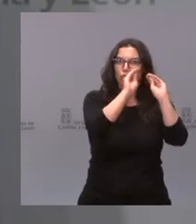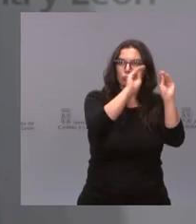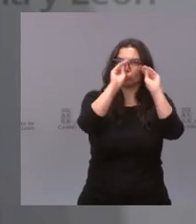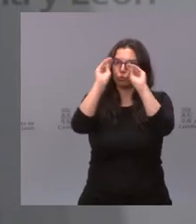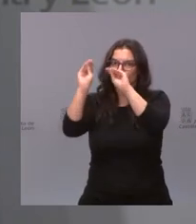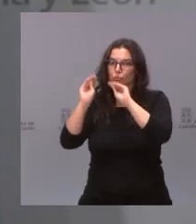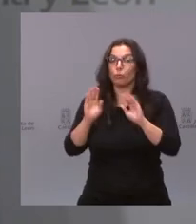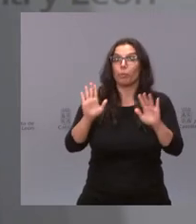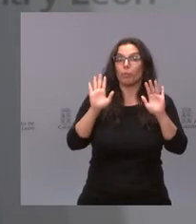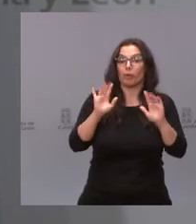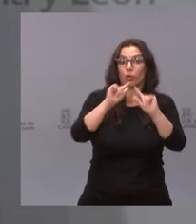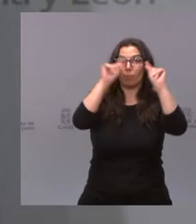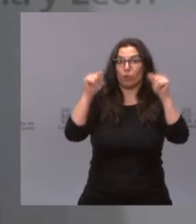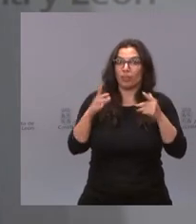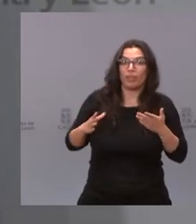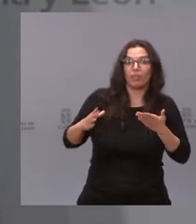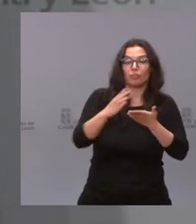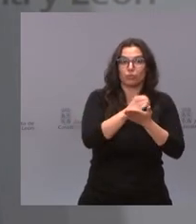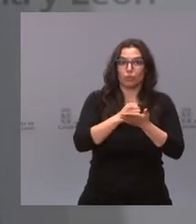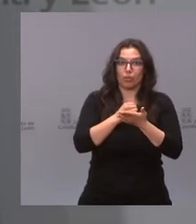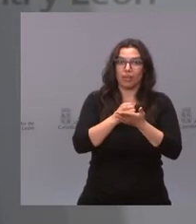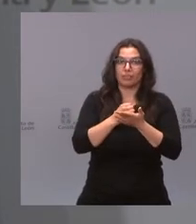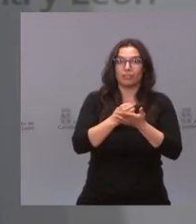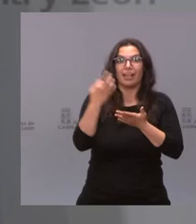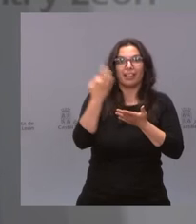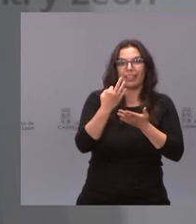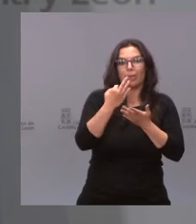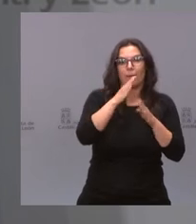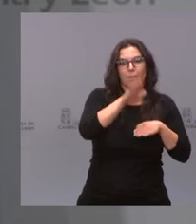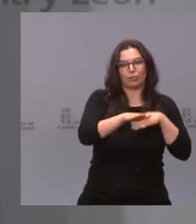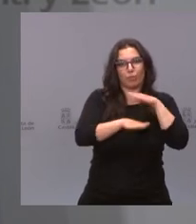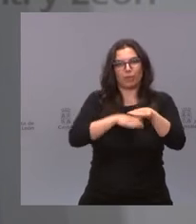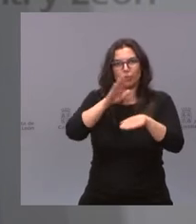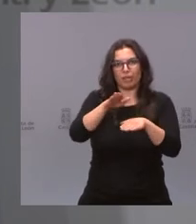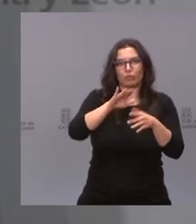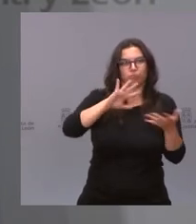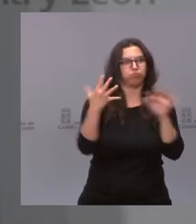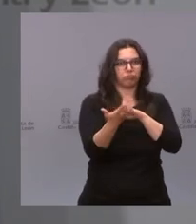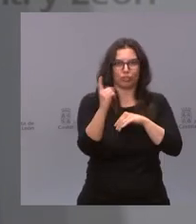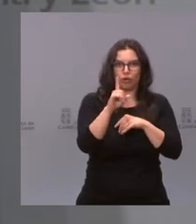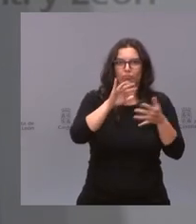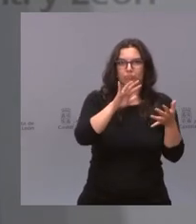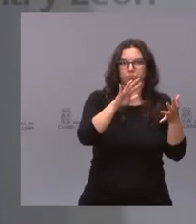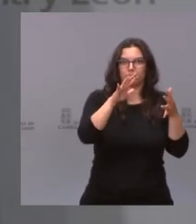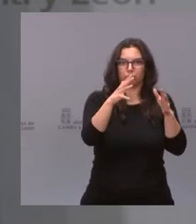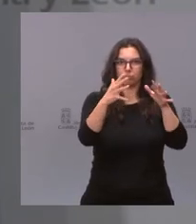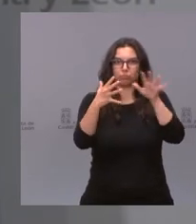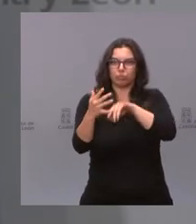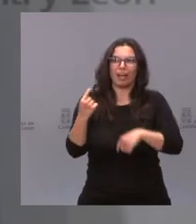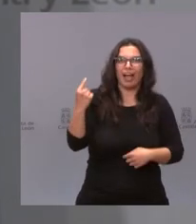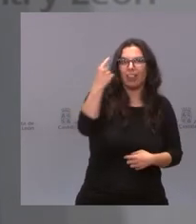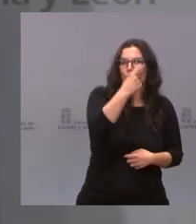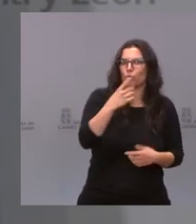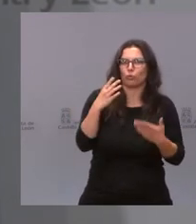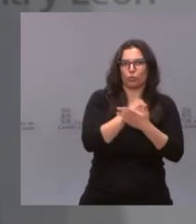Pero todas las provincias tienen que hacer todos los escalones. Por eso se empieza toda la vez. Sobre